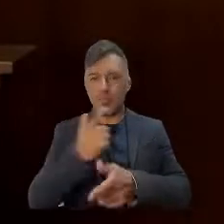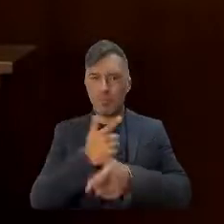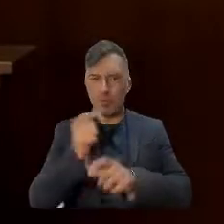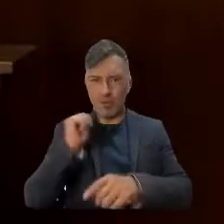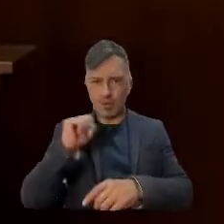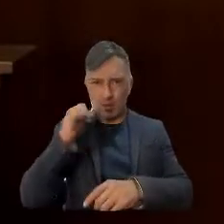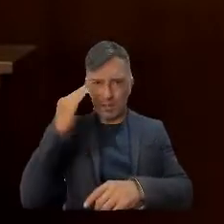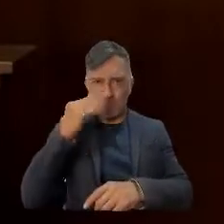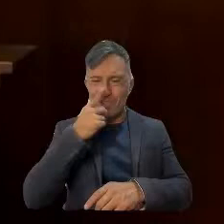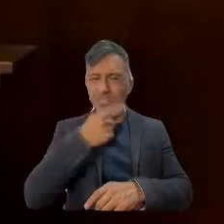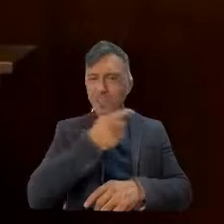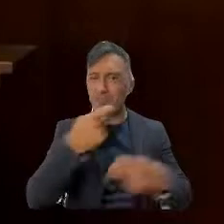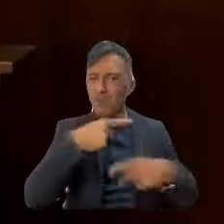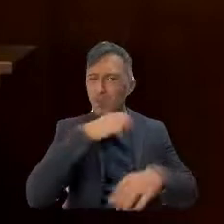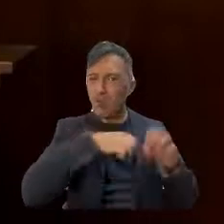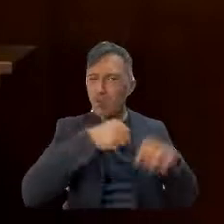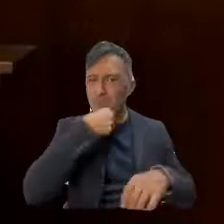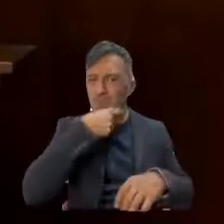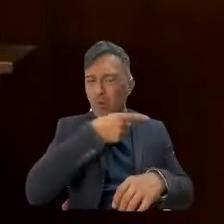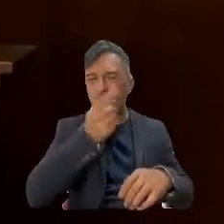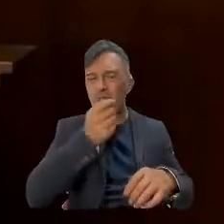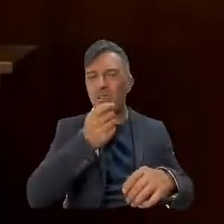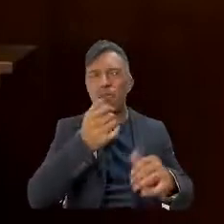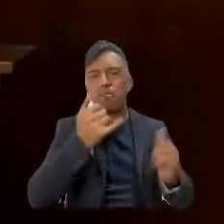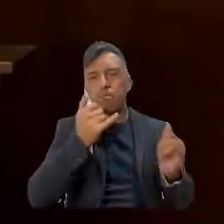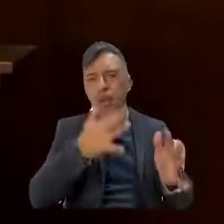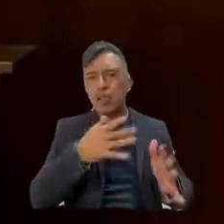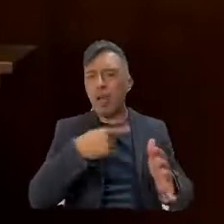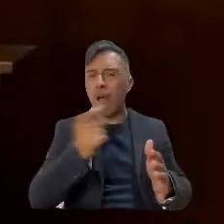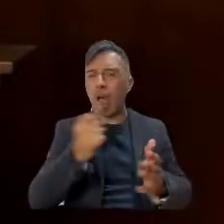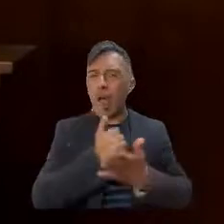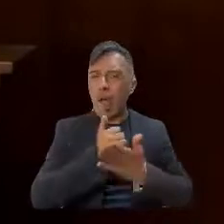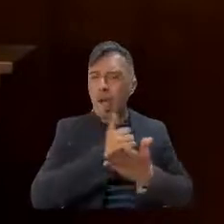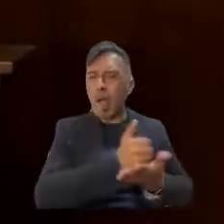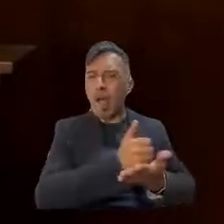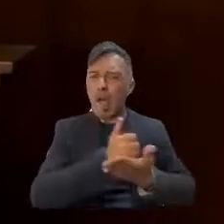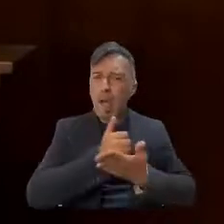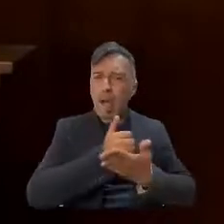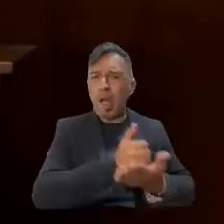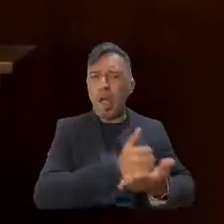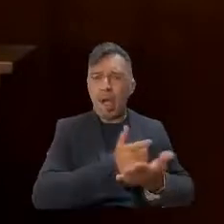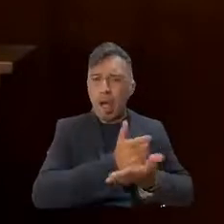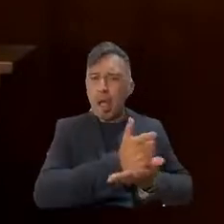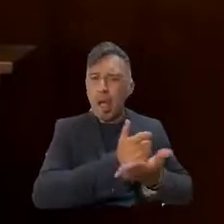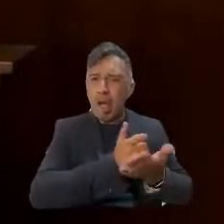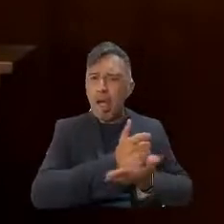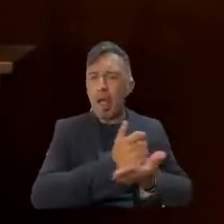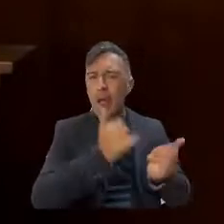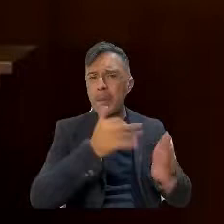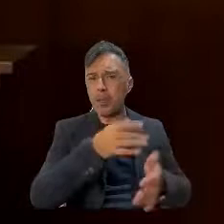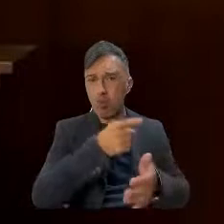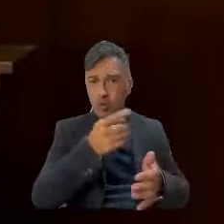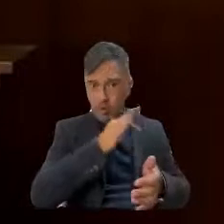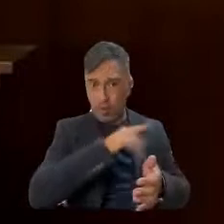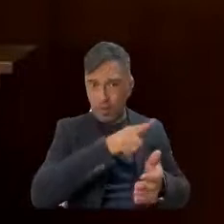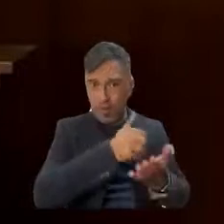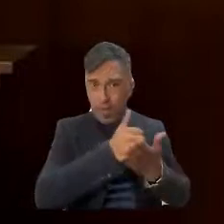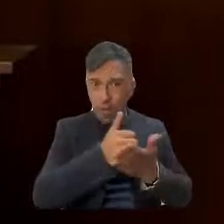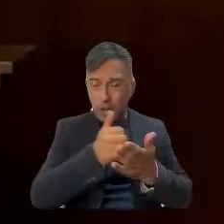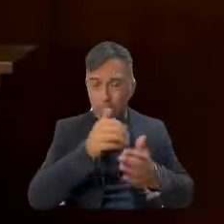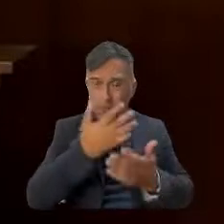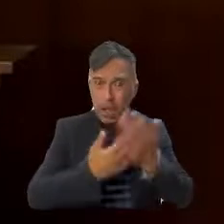una carga social y no podían generar una gran condición para este país. En nuestro